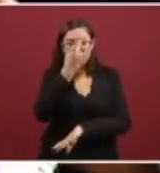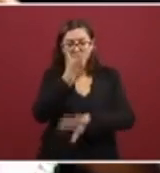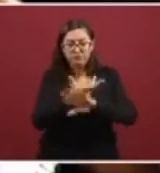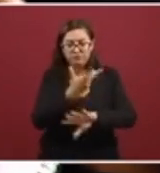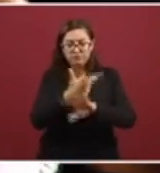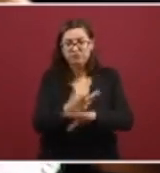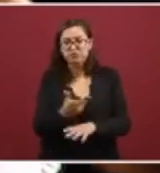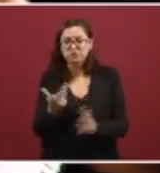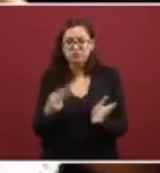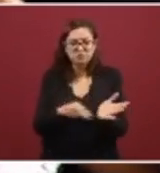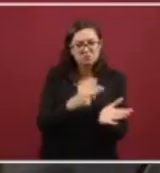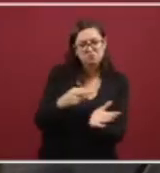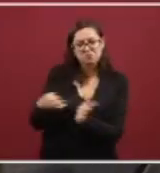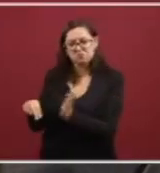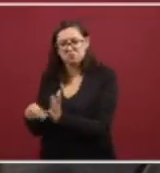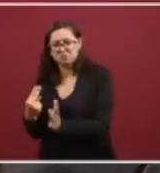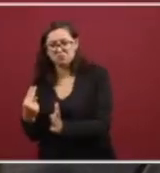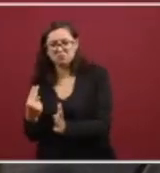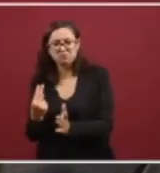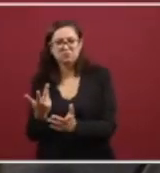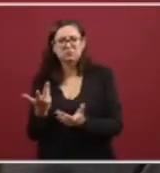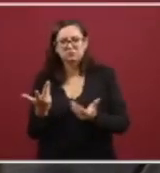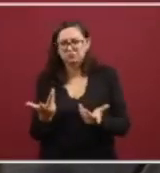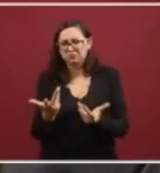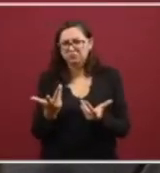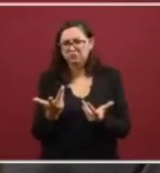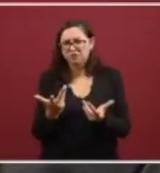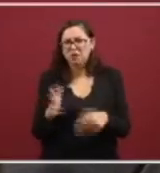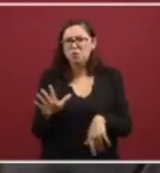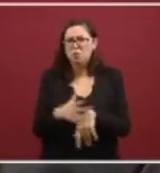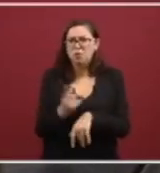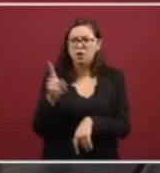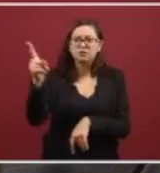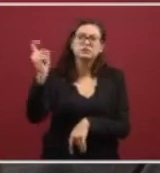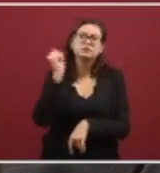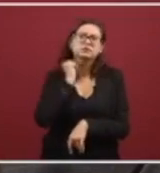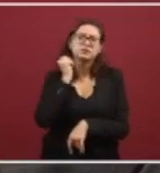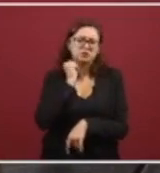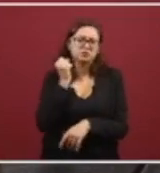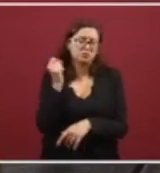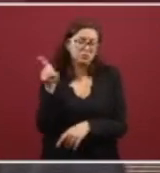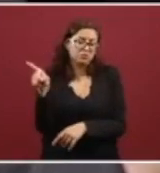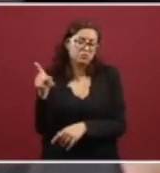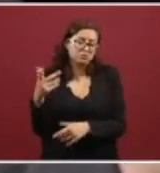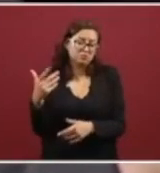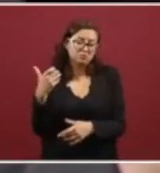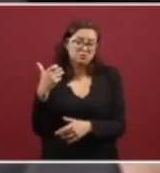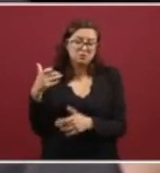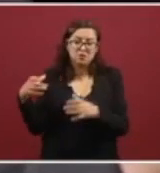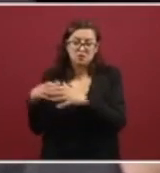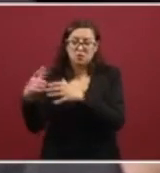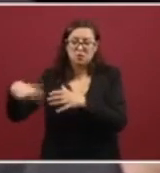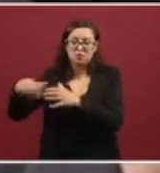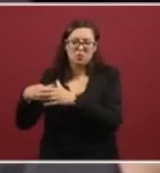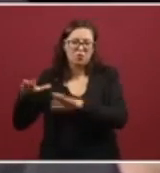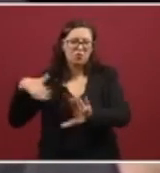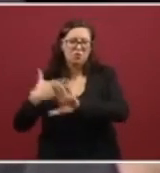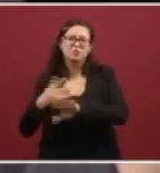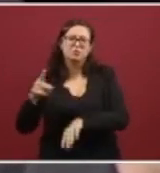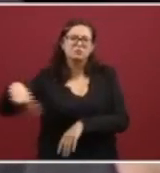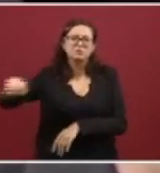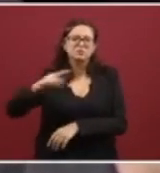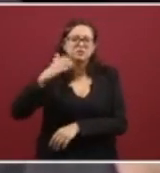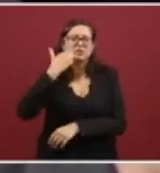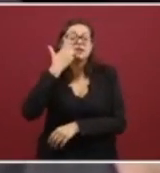Unidos, ya que también la oposición en el Senado así lo pide, que busca, digamos, que todos